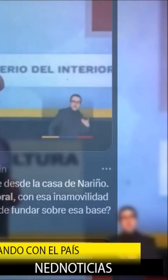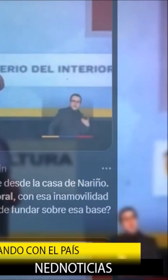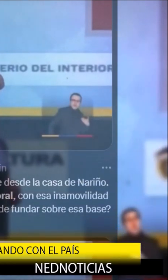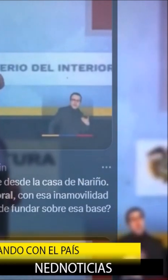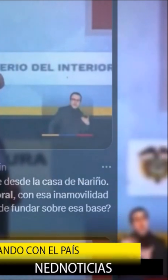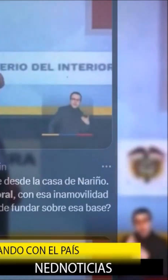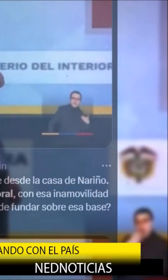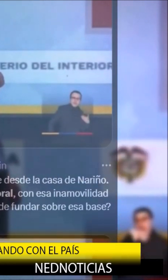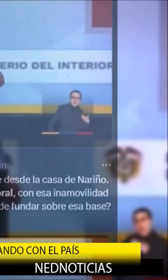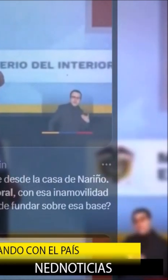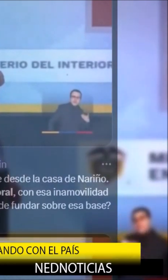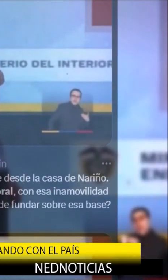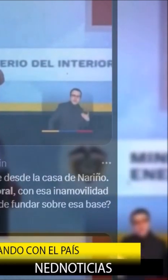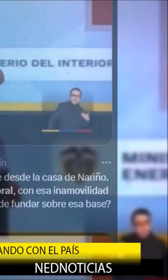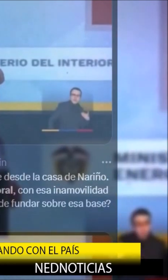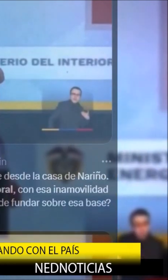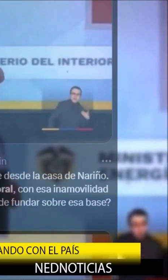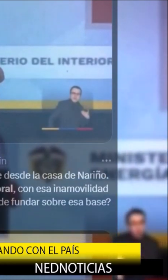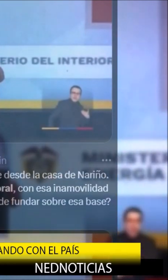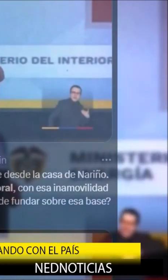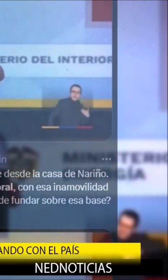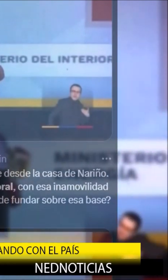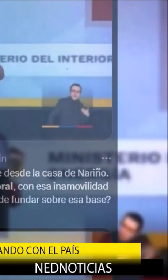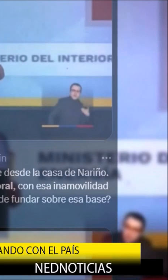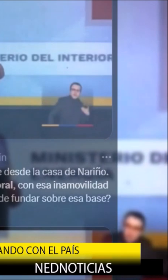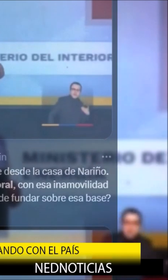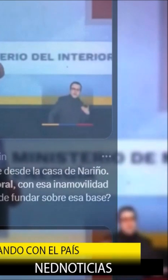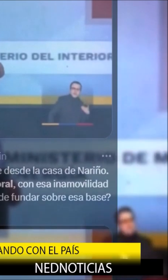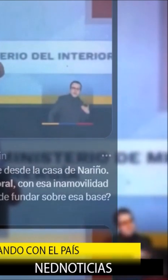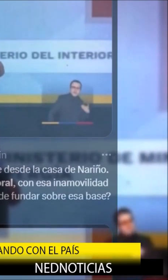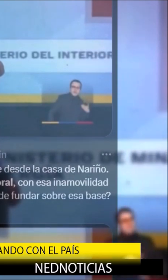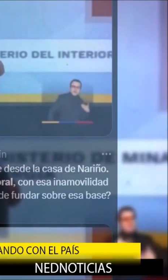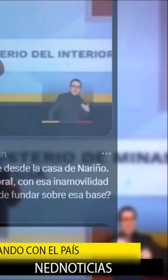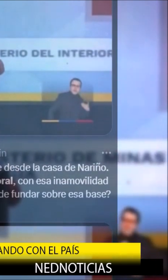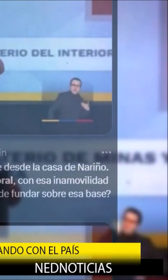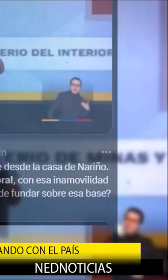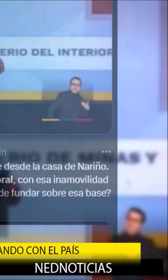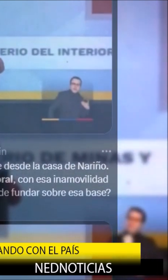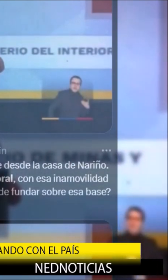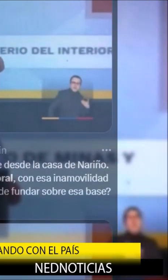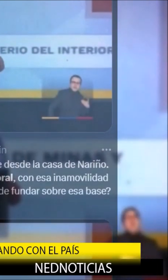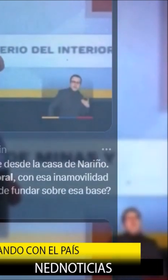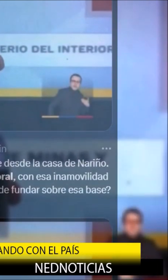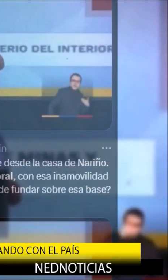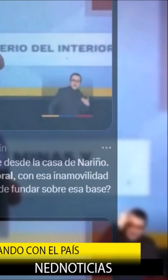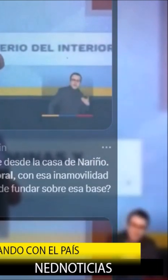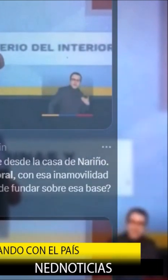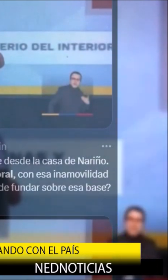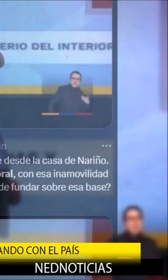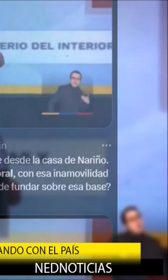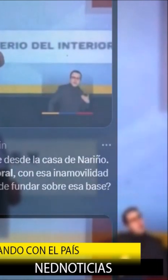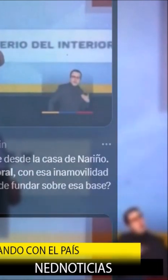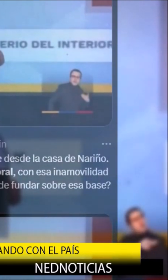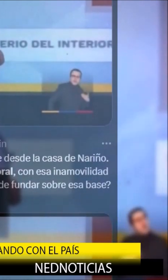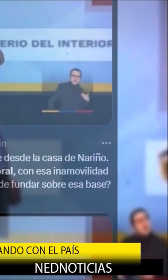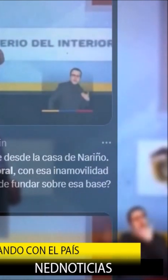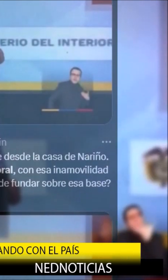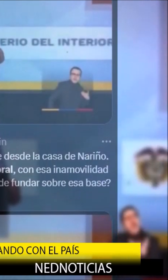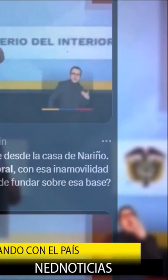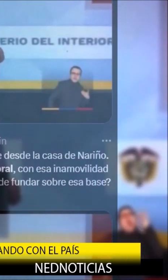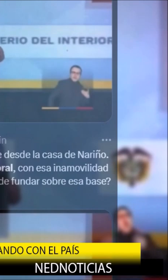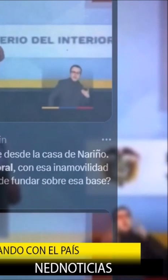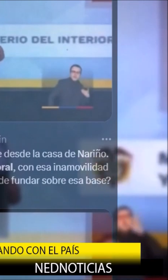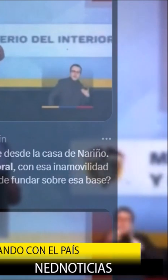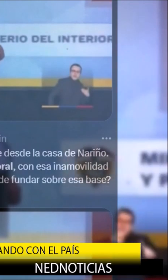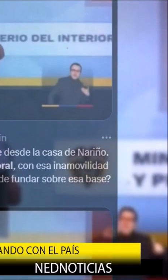la dignidad de la mujer trabajadora, del hombre y trabajador. Muchos en internet escuchaban estas declaraciones y decían que estaba borracho